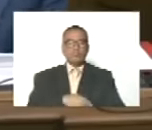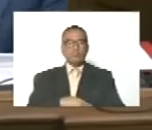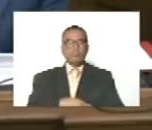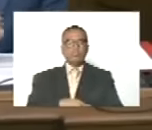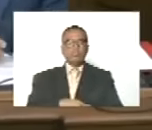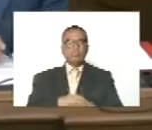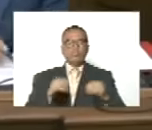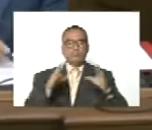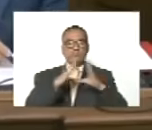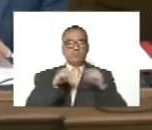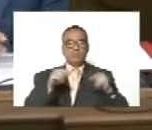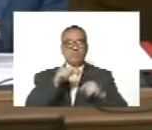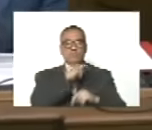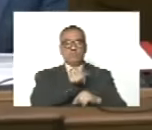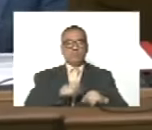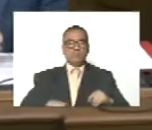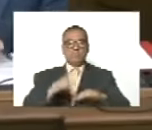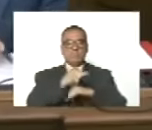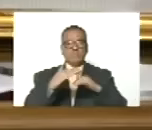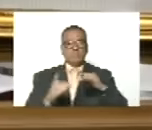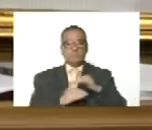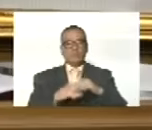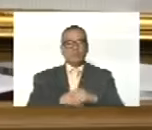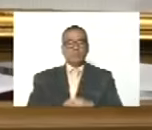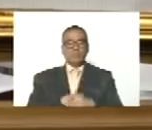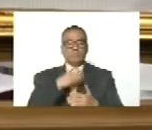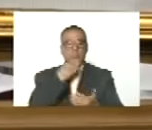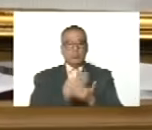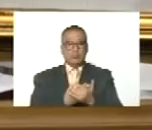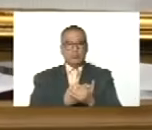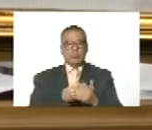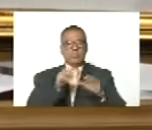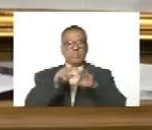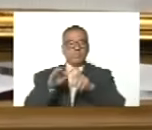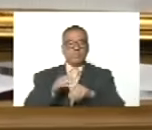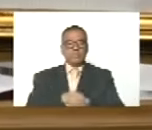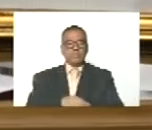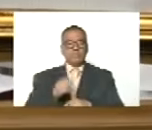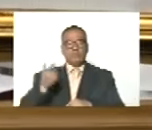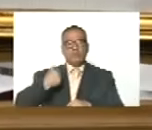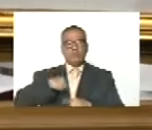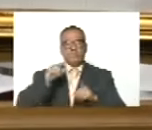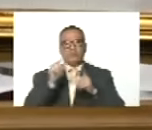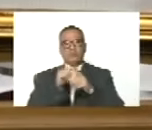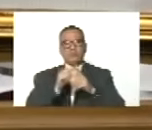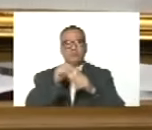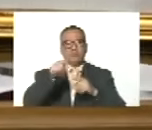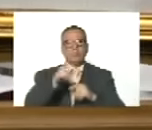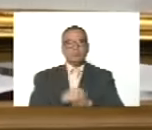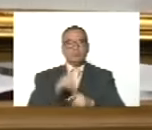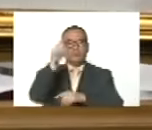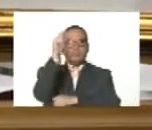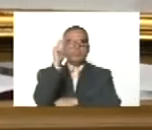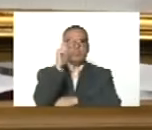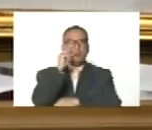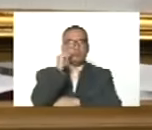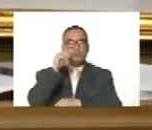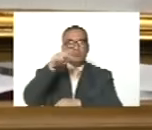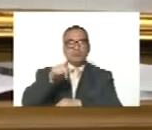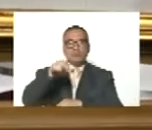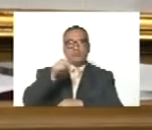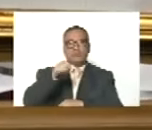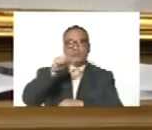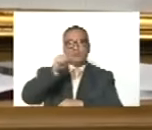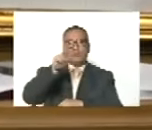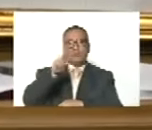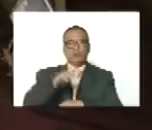de Venezuela. Es todo, ciudadana vicepresidenta. Muchas gracias, secretaria. Tiene el derecho de palabra la diputada Nosliu